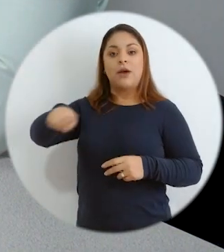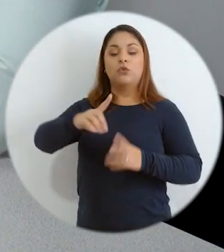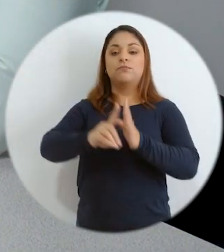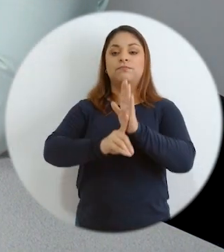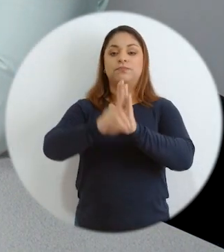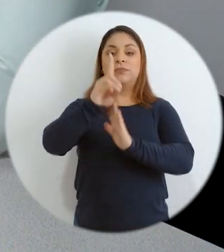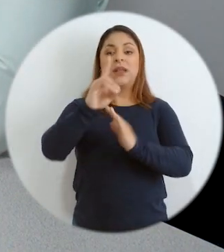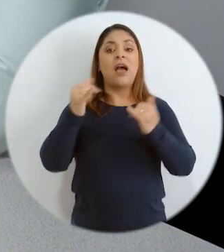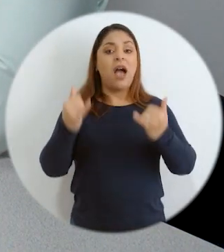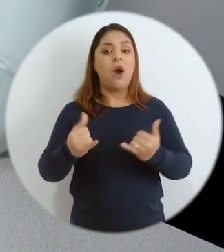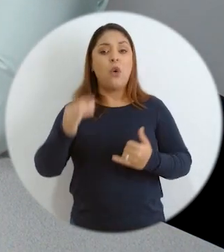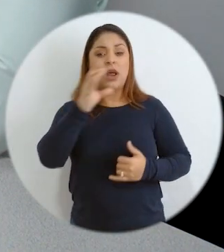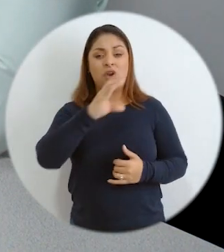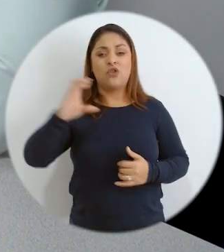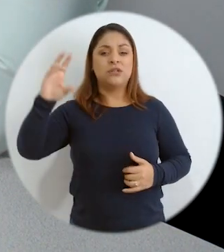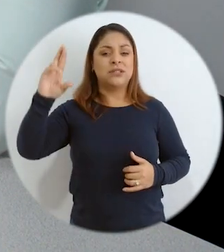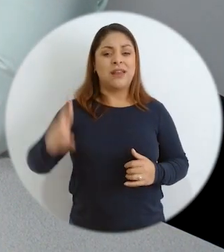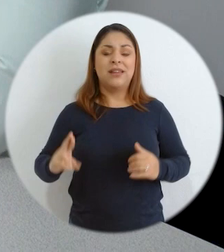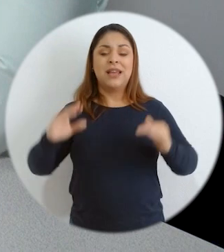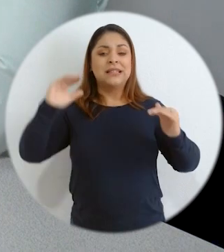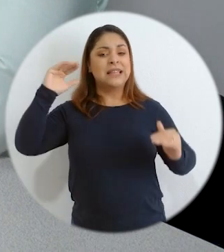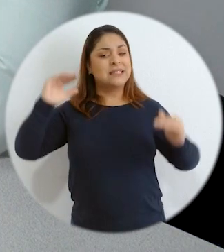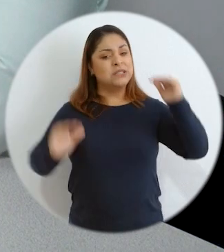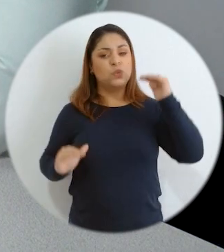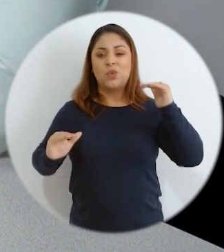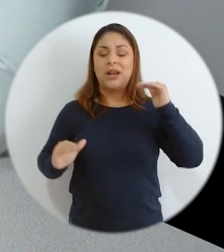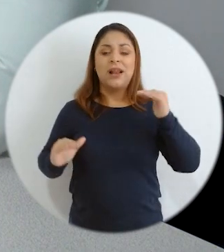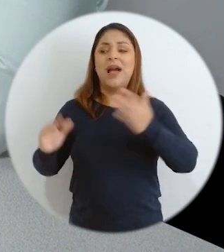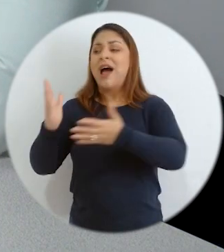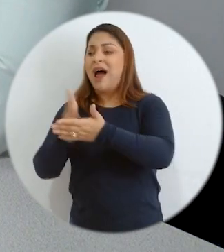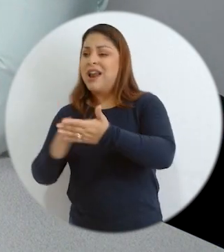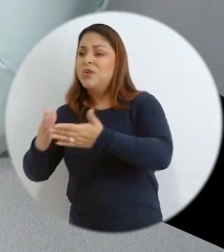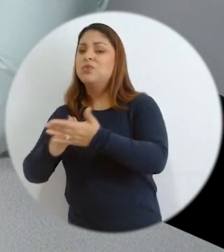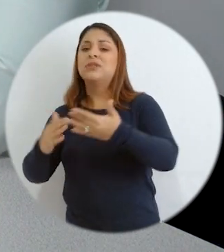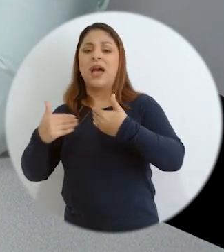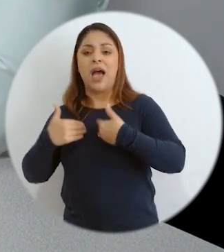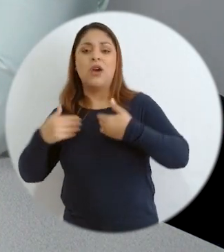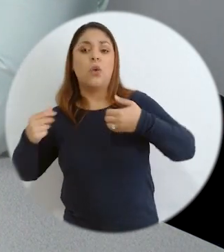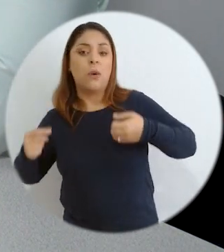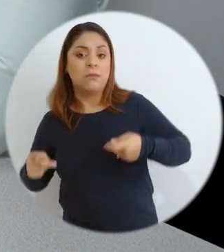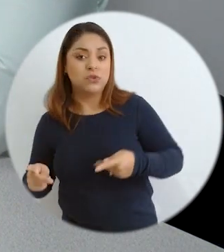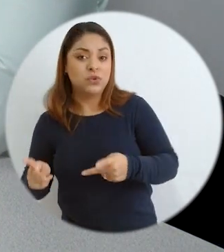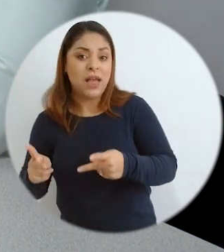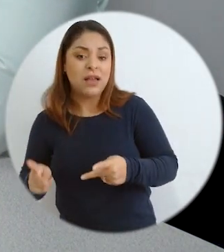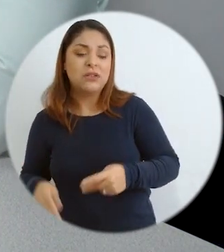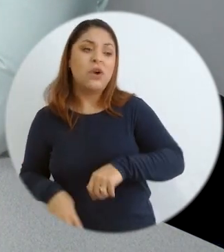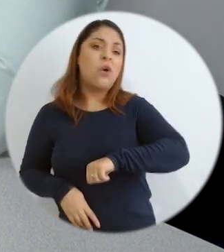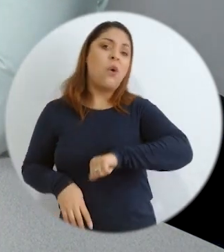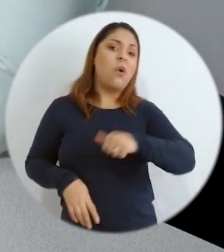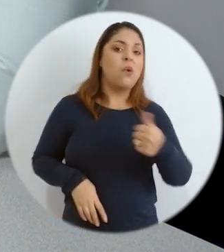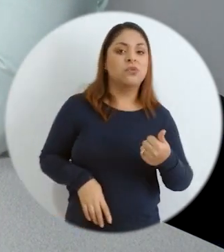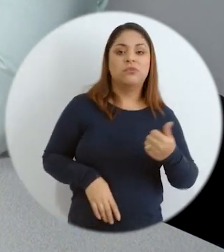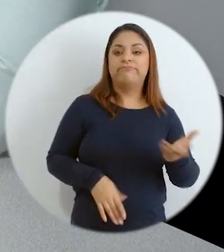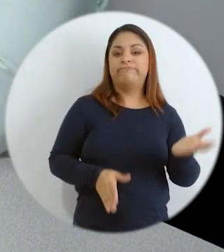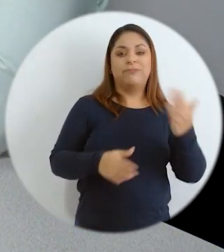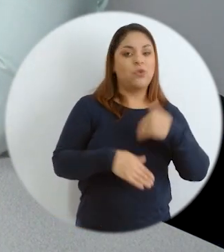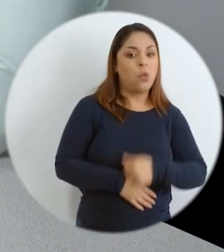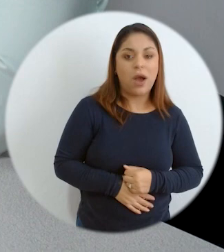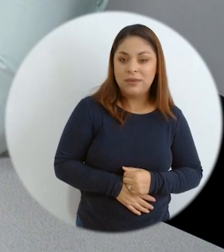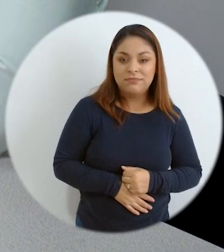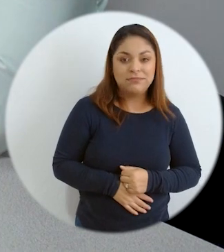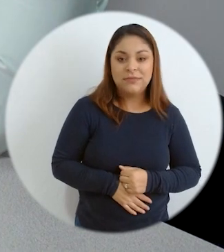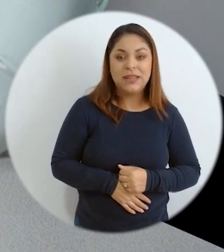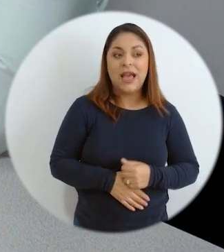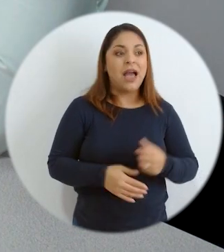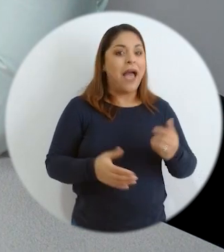esa persona necesita. Y hoy estamos construyendo una Costa Rica muy desigual, donde algunos chicos tienen oportunidades de todo lo que no se le puede ocurrir, mientras otros no